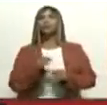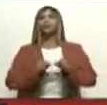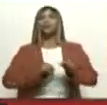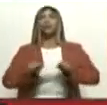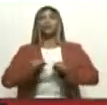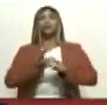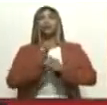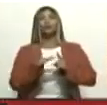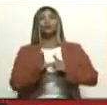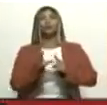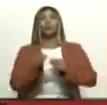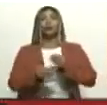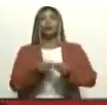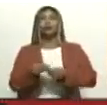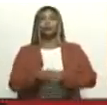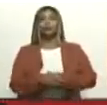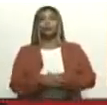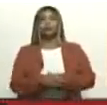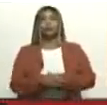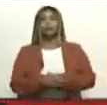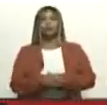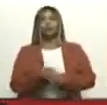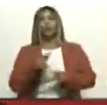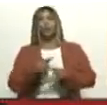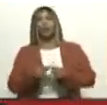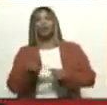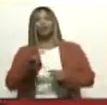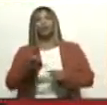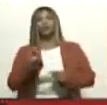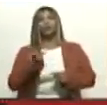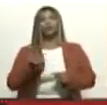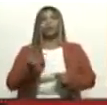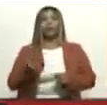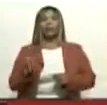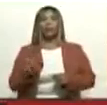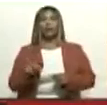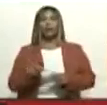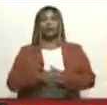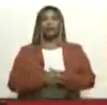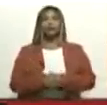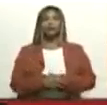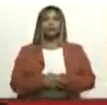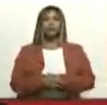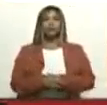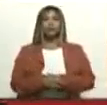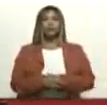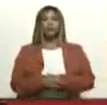movimientos culturales que se generan. Porque otra de las cosas que tiene la FILBEN es que